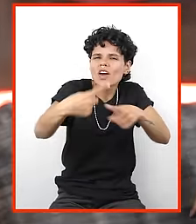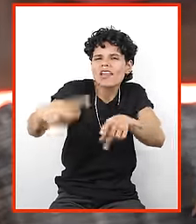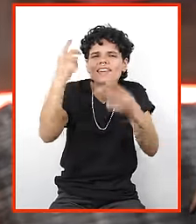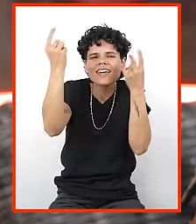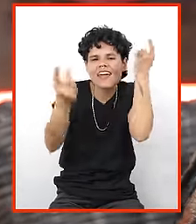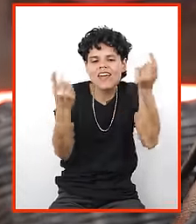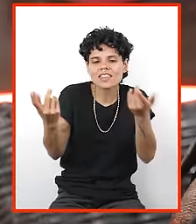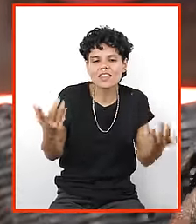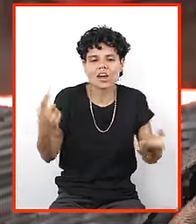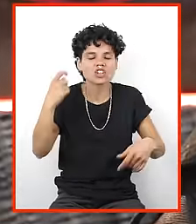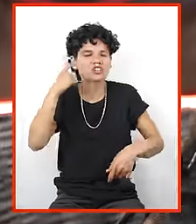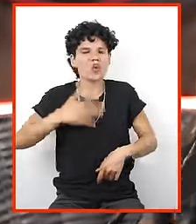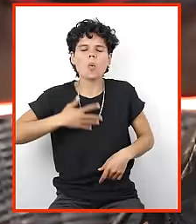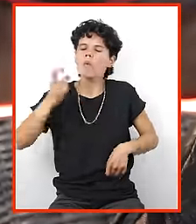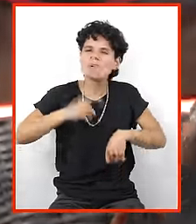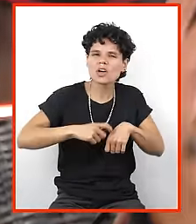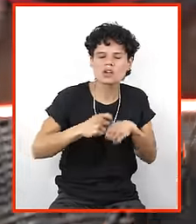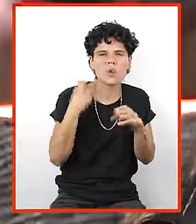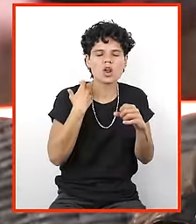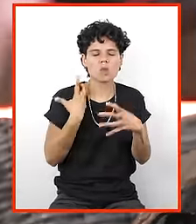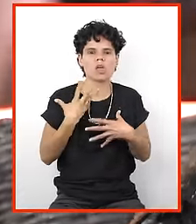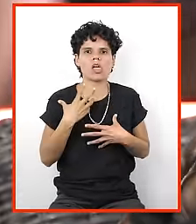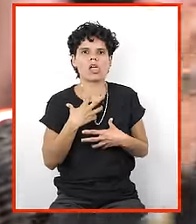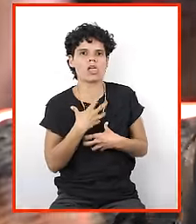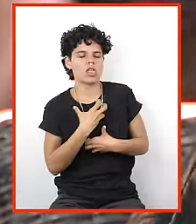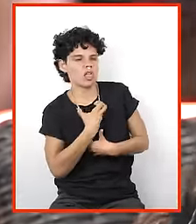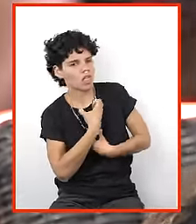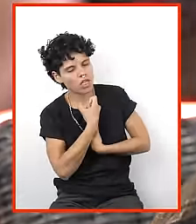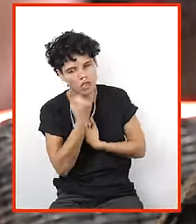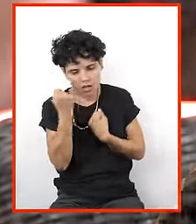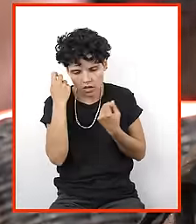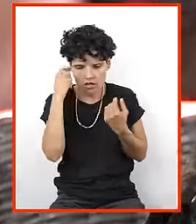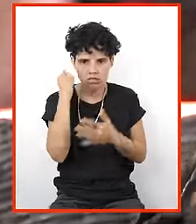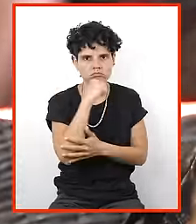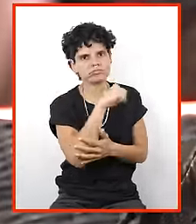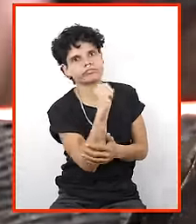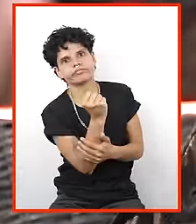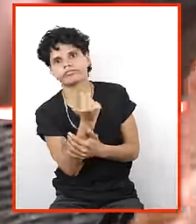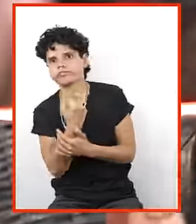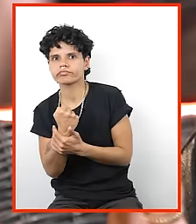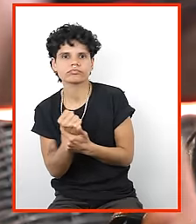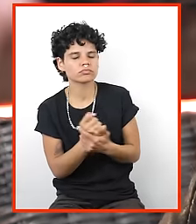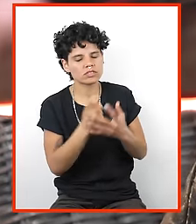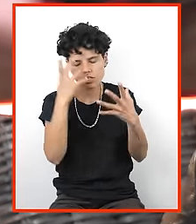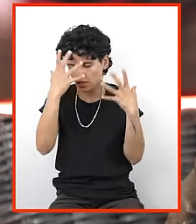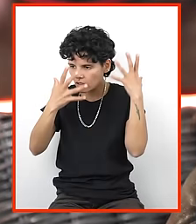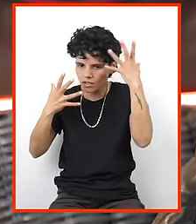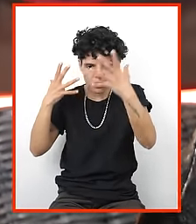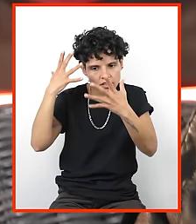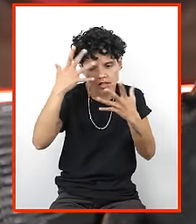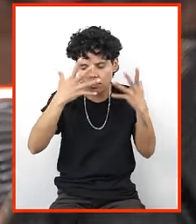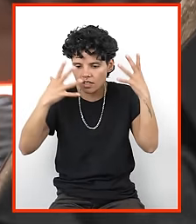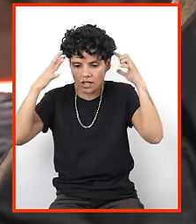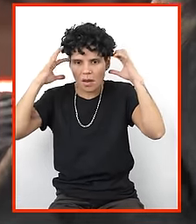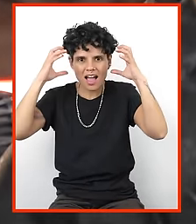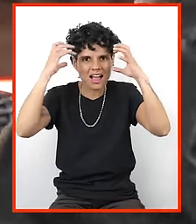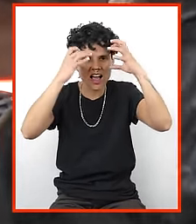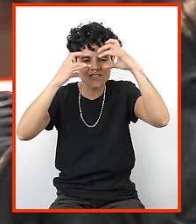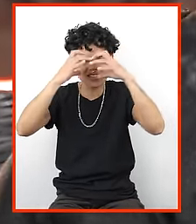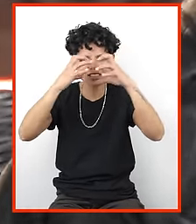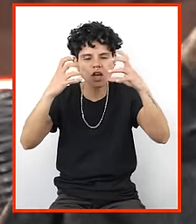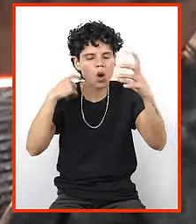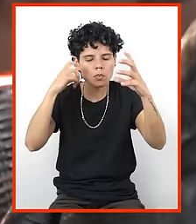que de pronto empiezo a tener una crisis, empiezo a pensar, chucha, esto, otro, esto, qué sé yo, me pierdo, y de pronto mi cerebro